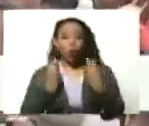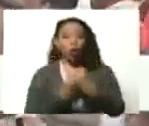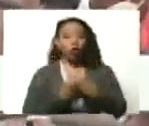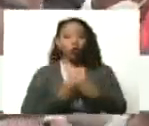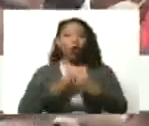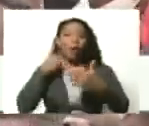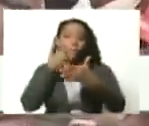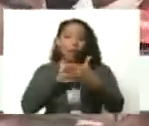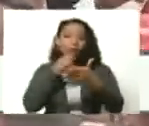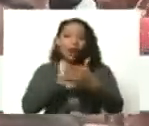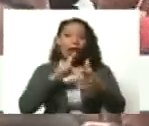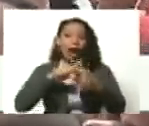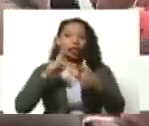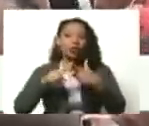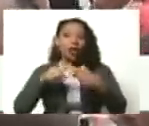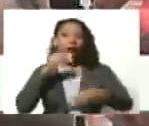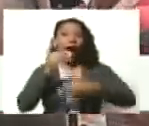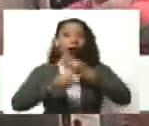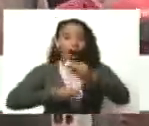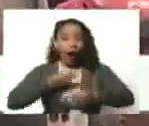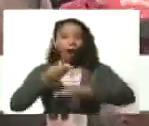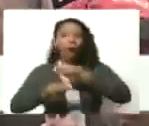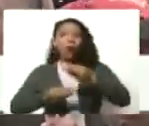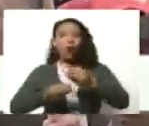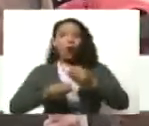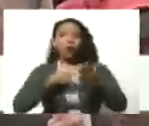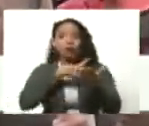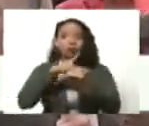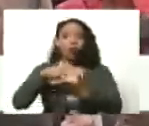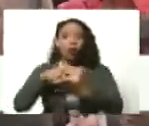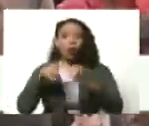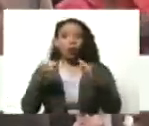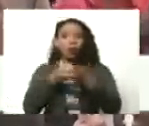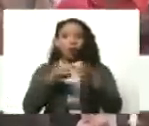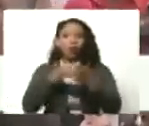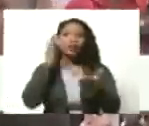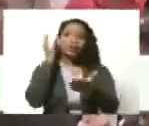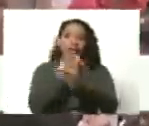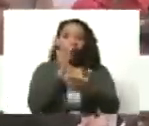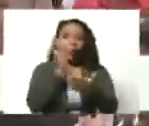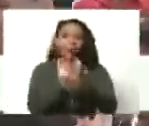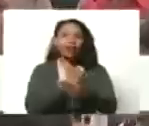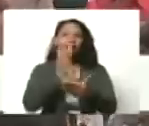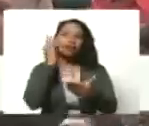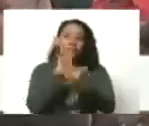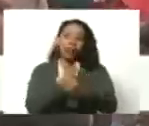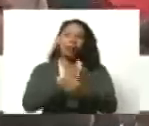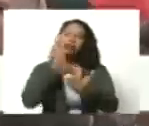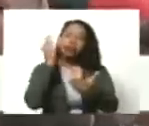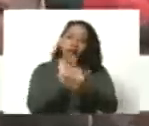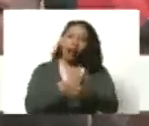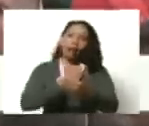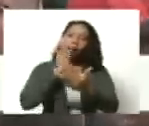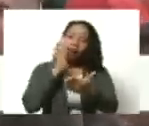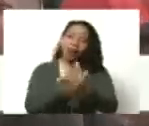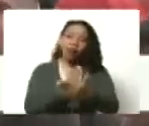Entonces garanticemos preservar la unidad siempre. Siempre, siempre,